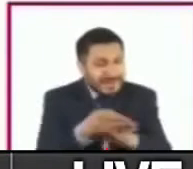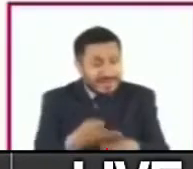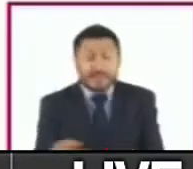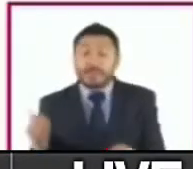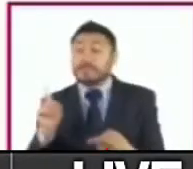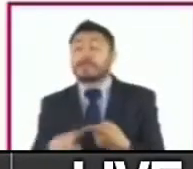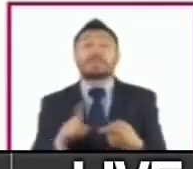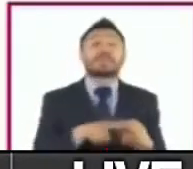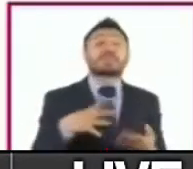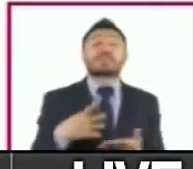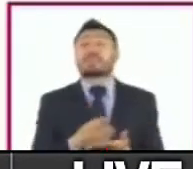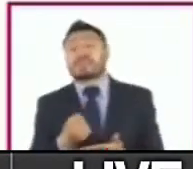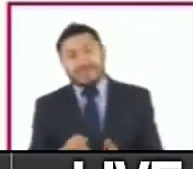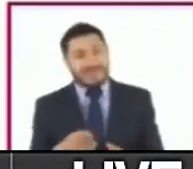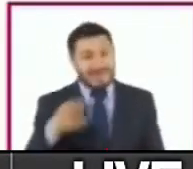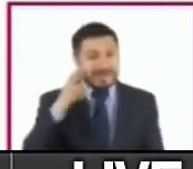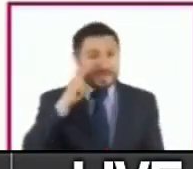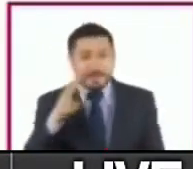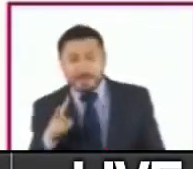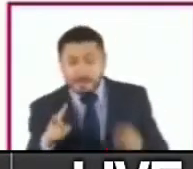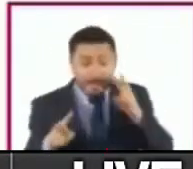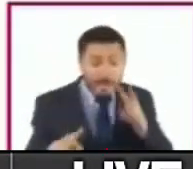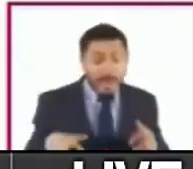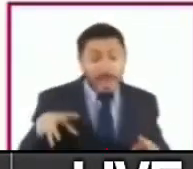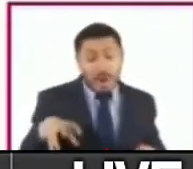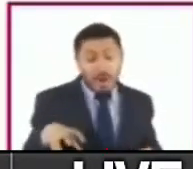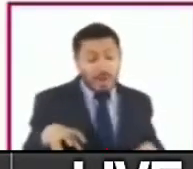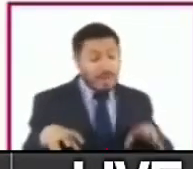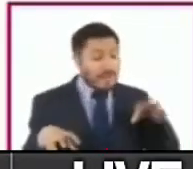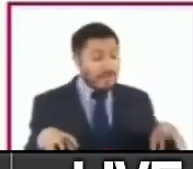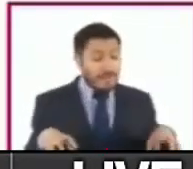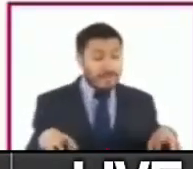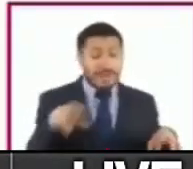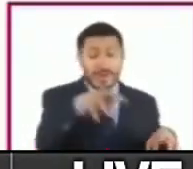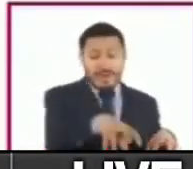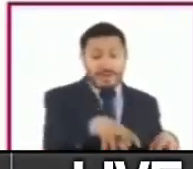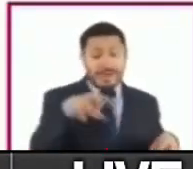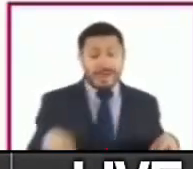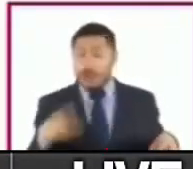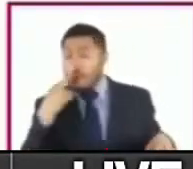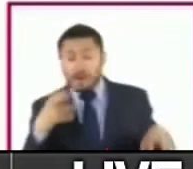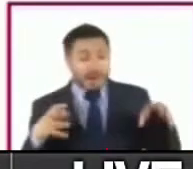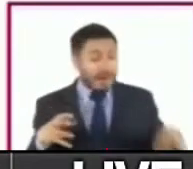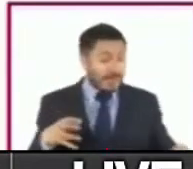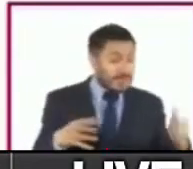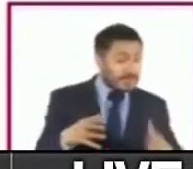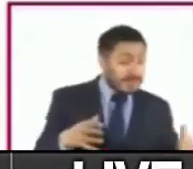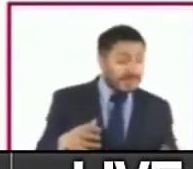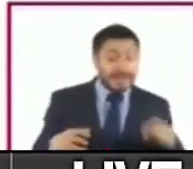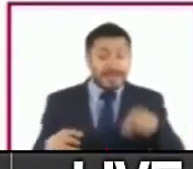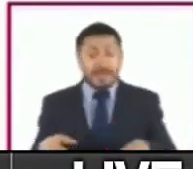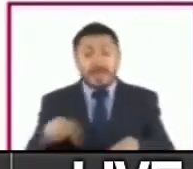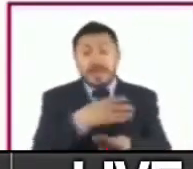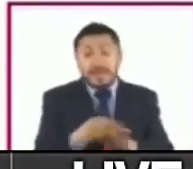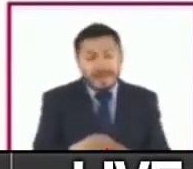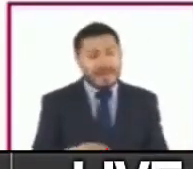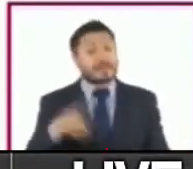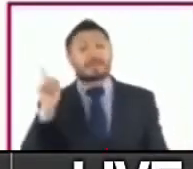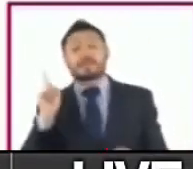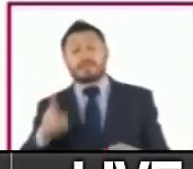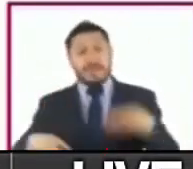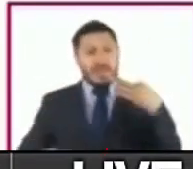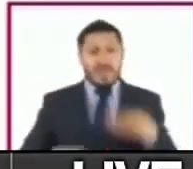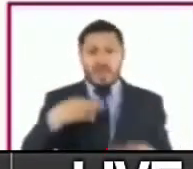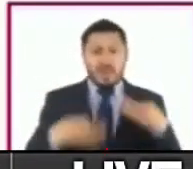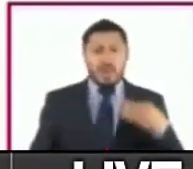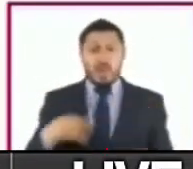el juez determinará el turno del siguiente lanzador de acuerdo a la pelota más lejana de la bola blanca y